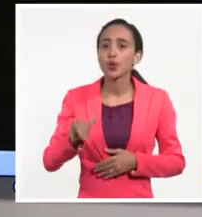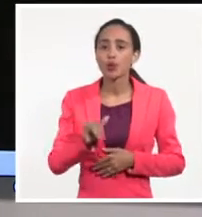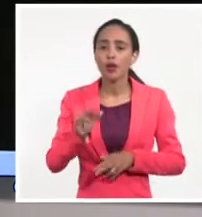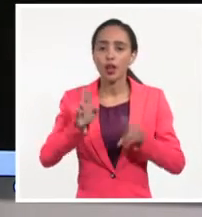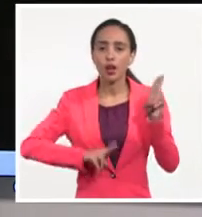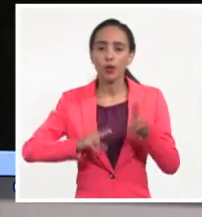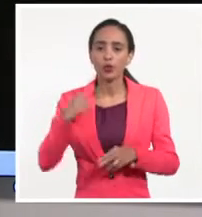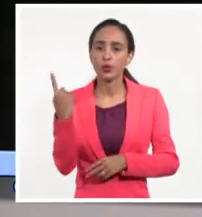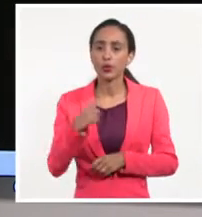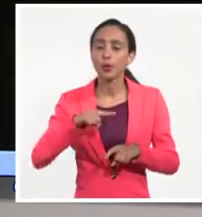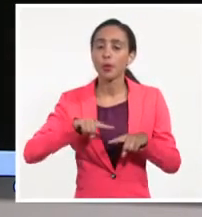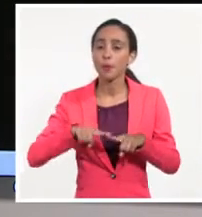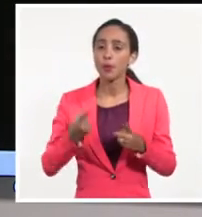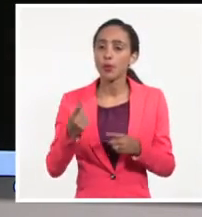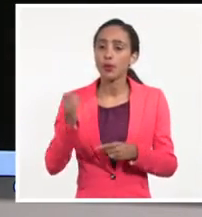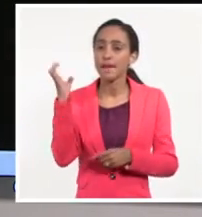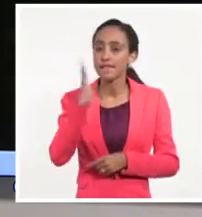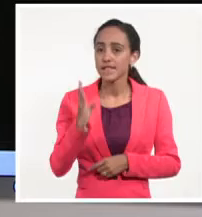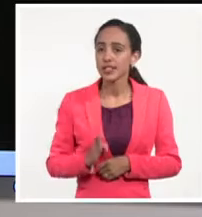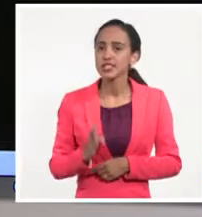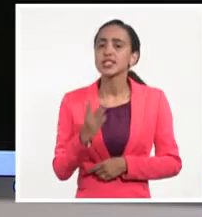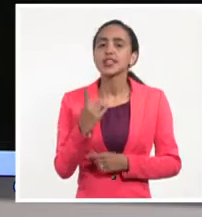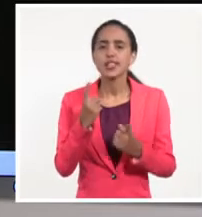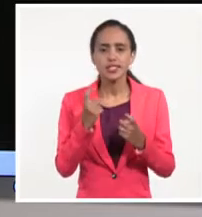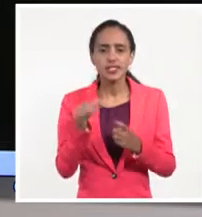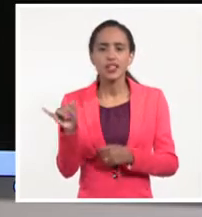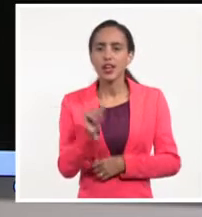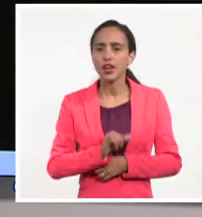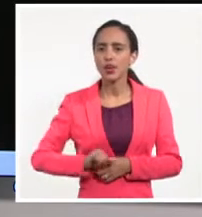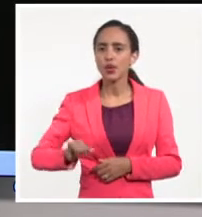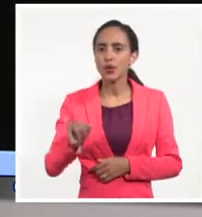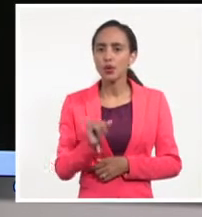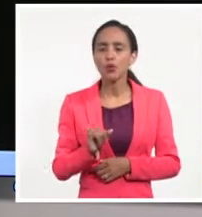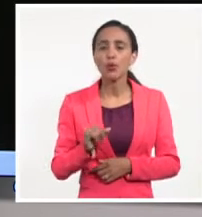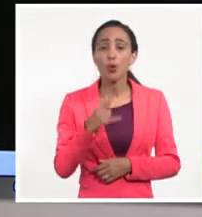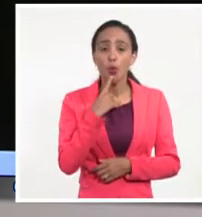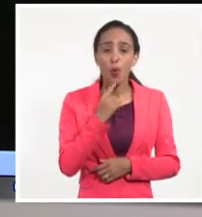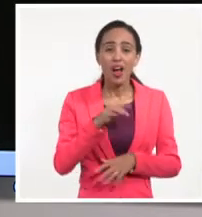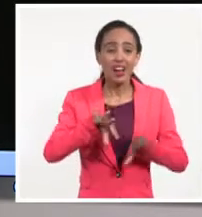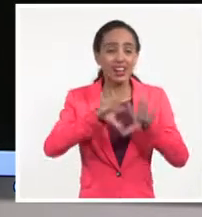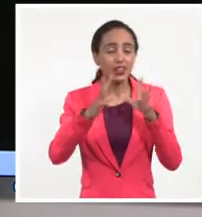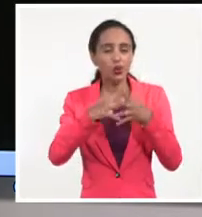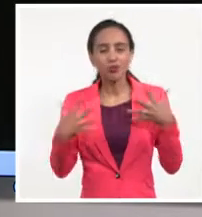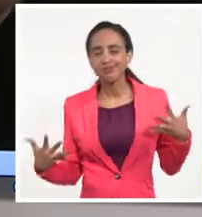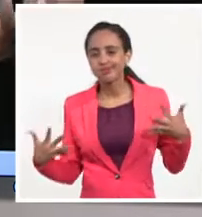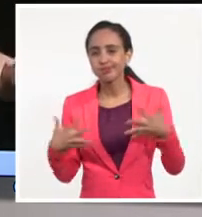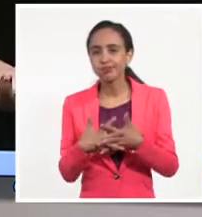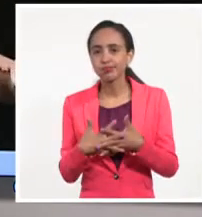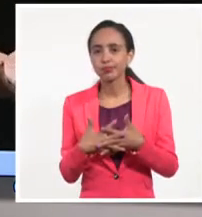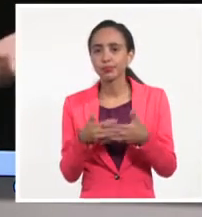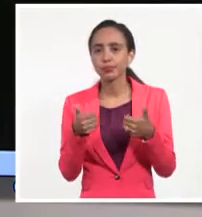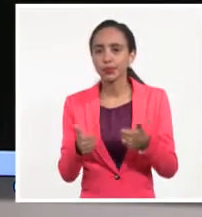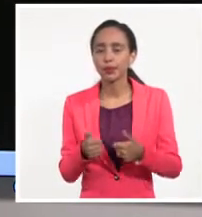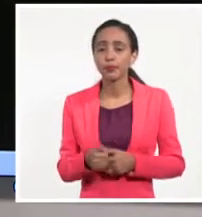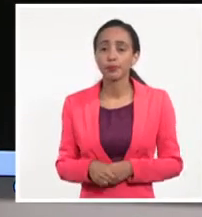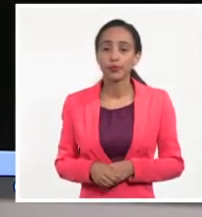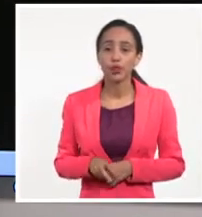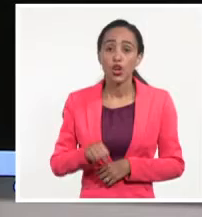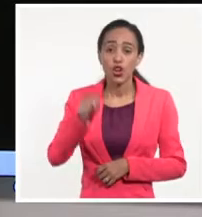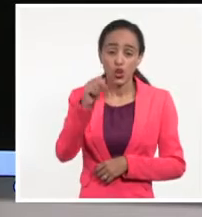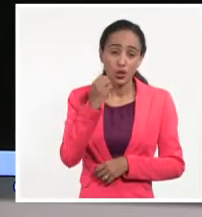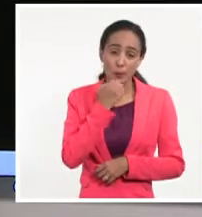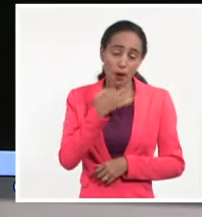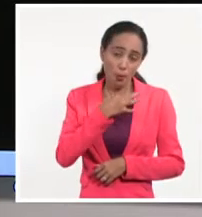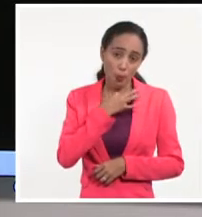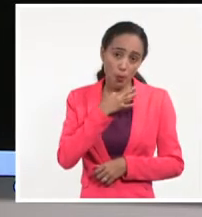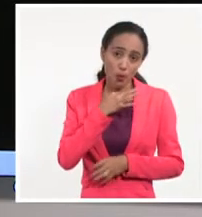porque Brasil necesita la reconciliación entre el norte y el sur, un norte más pobre y con tendencia a votar por el